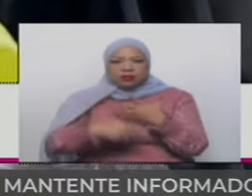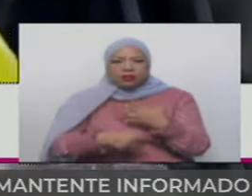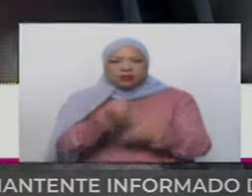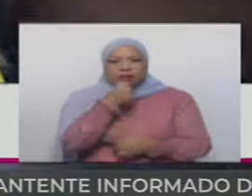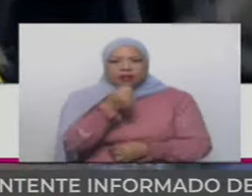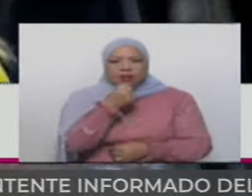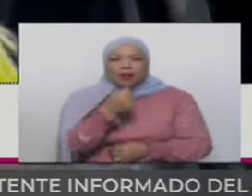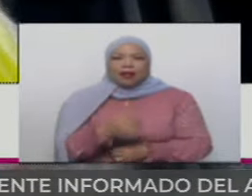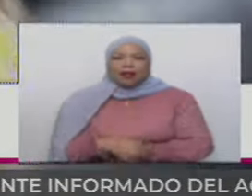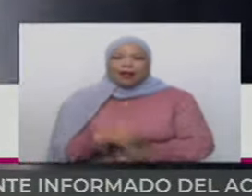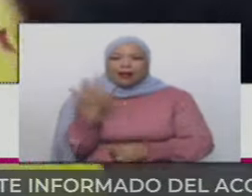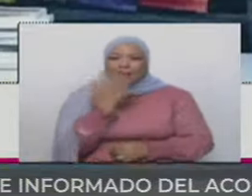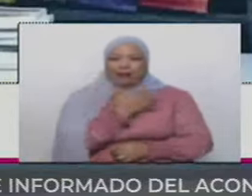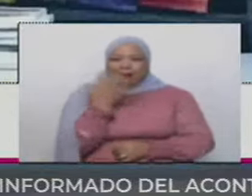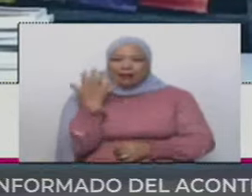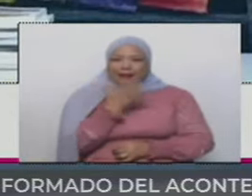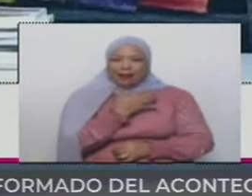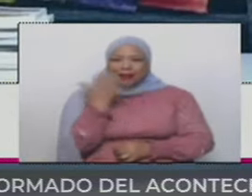micrófono.